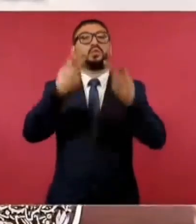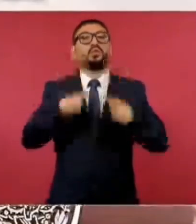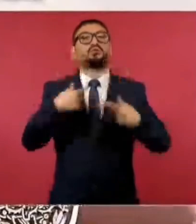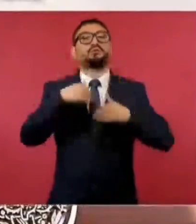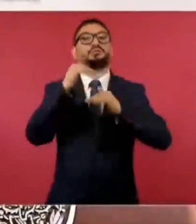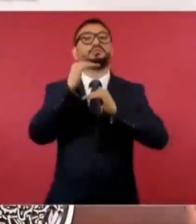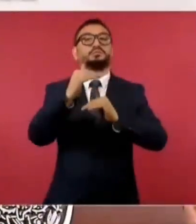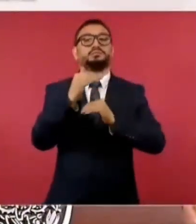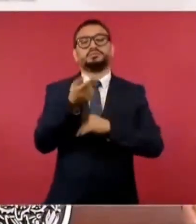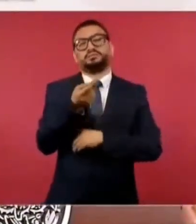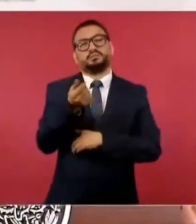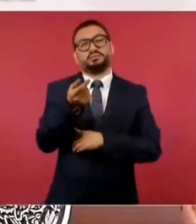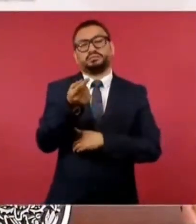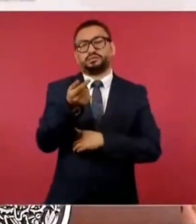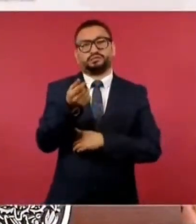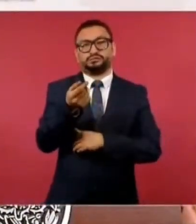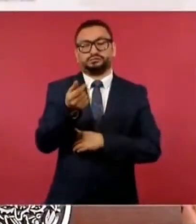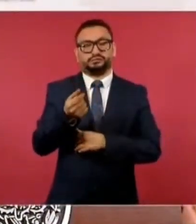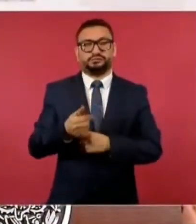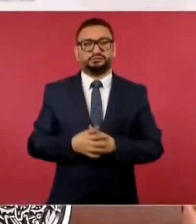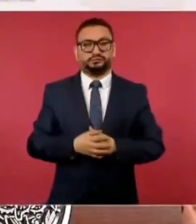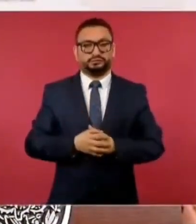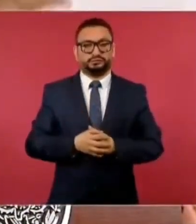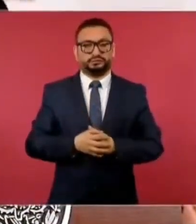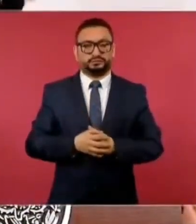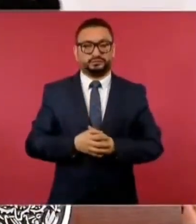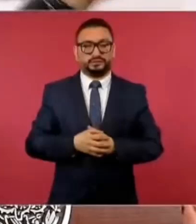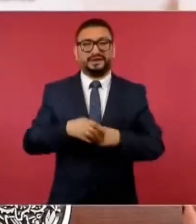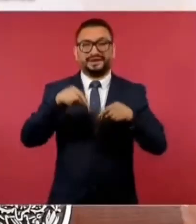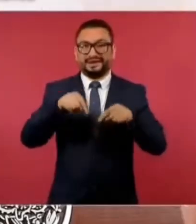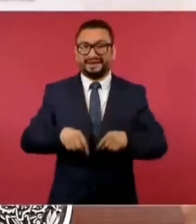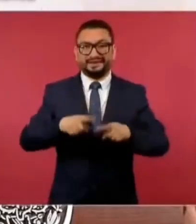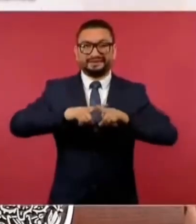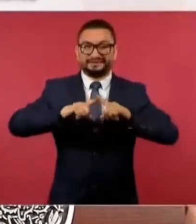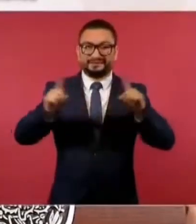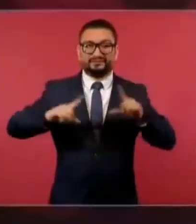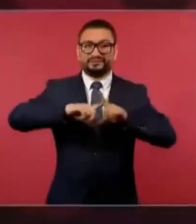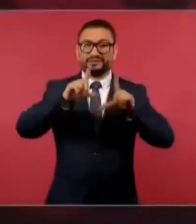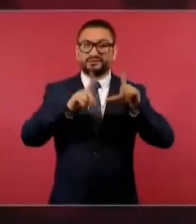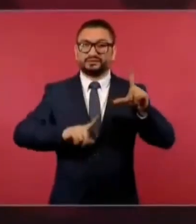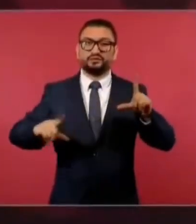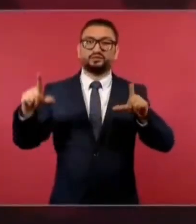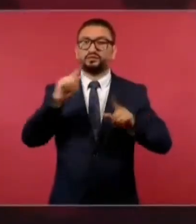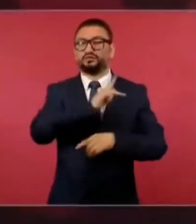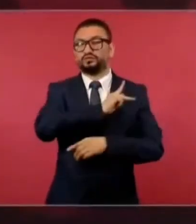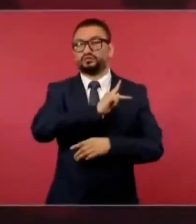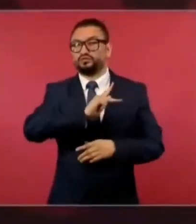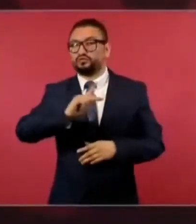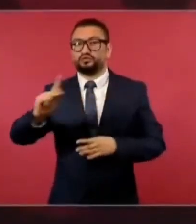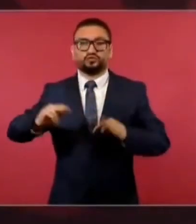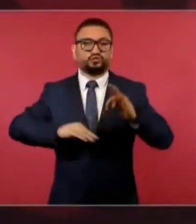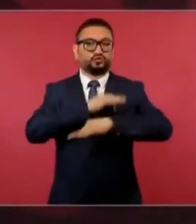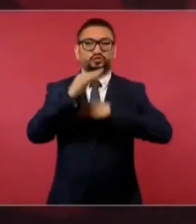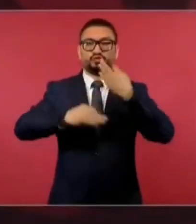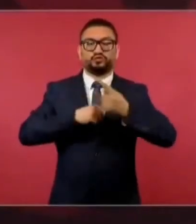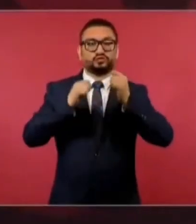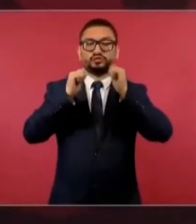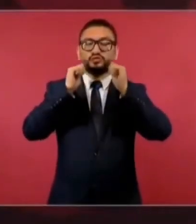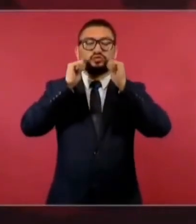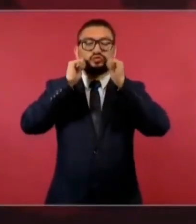Pues a muy pocos. Aquí es un programa universal, es para todos, no importa la